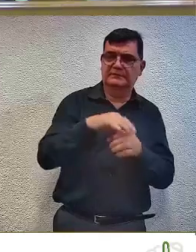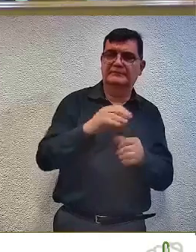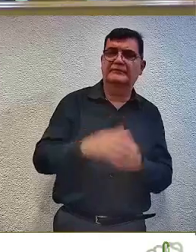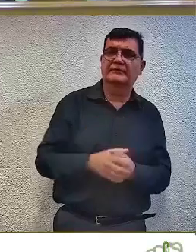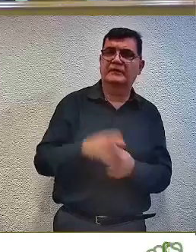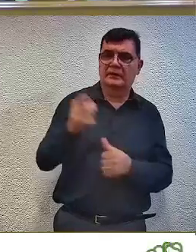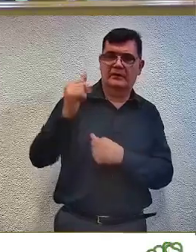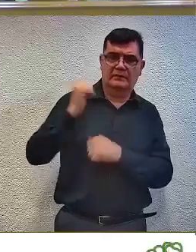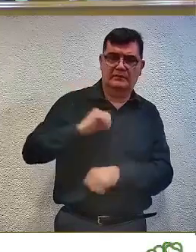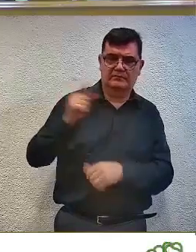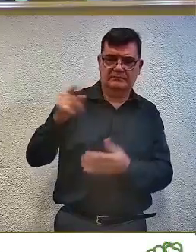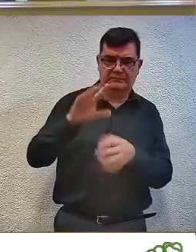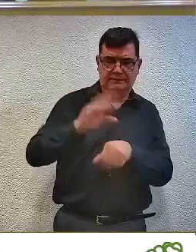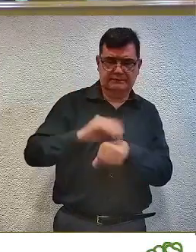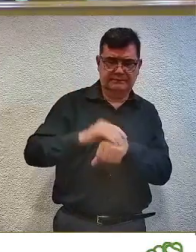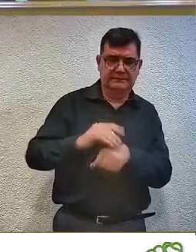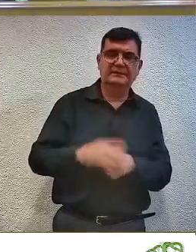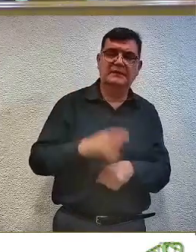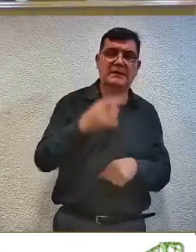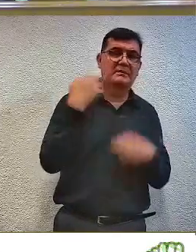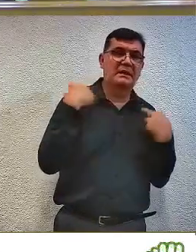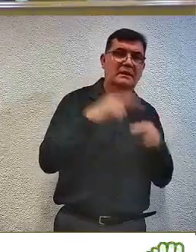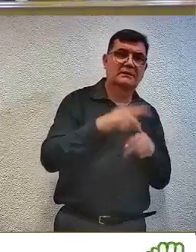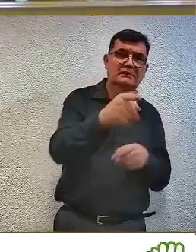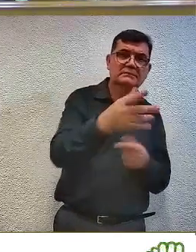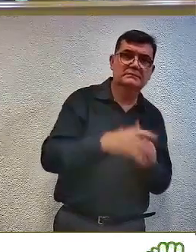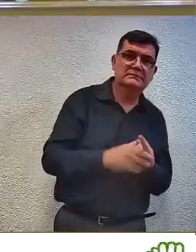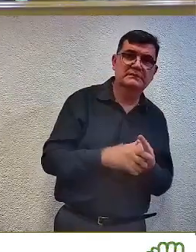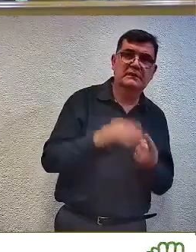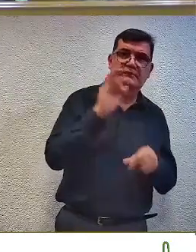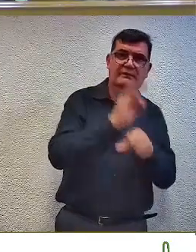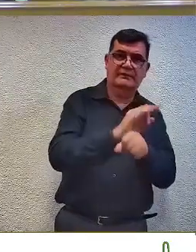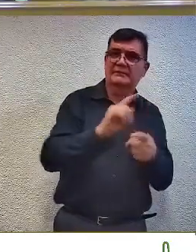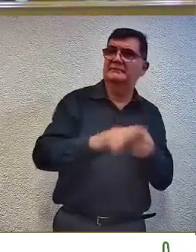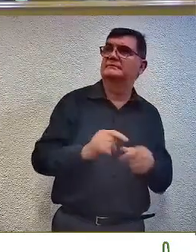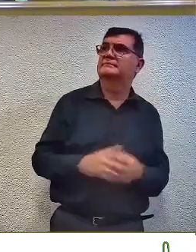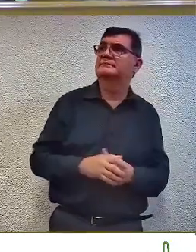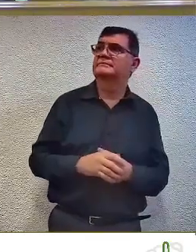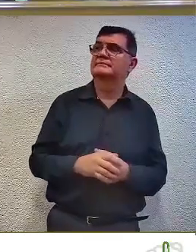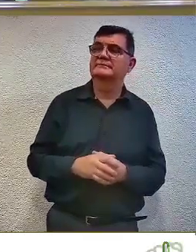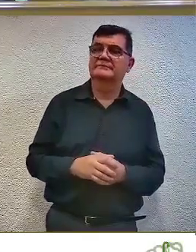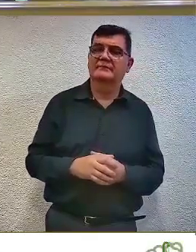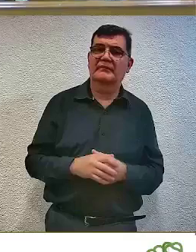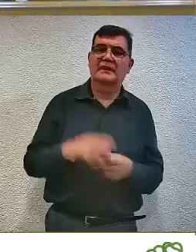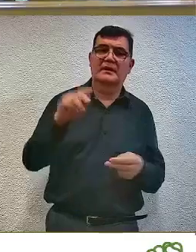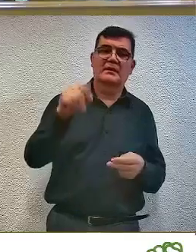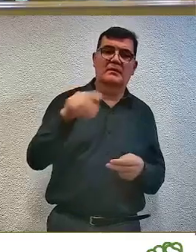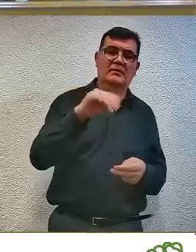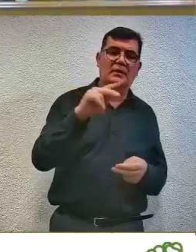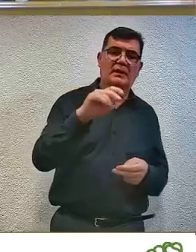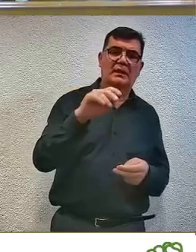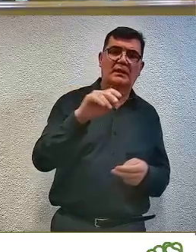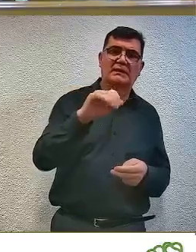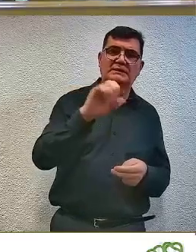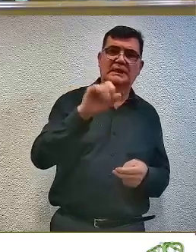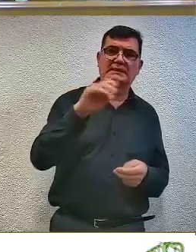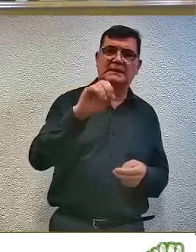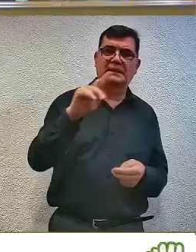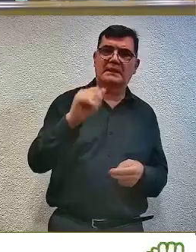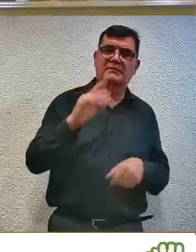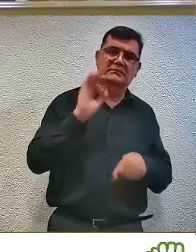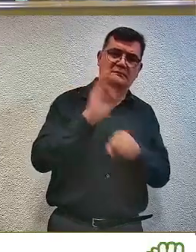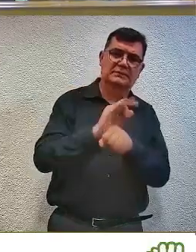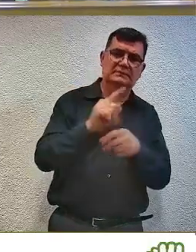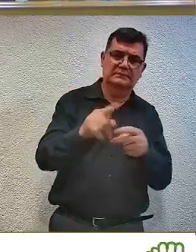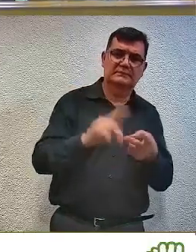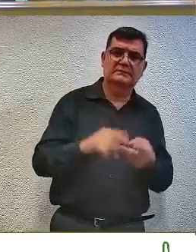su autorización, magistrada presidenta. Magistrado Daniel Preciado Temiquel. A favor del sobreseimiento. Magistrado ponente César Salgado Alpizar. Es proyecto de